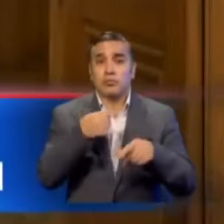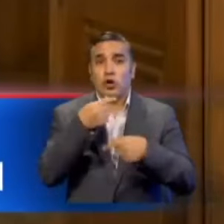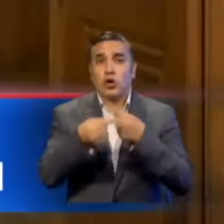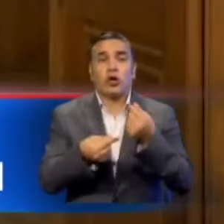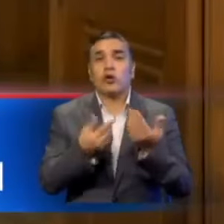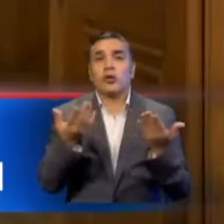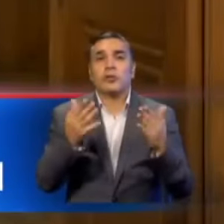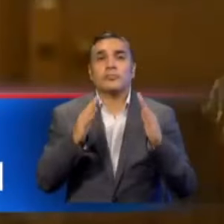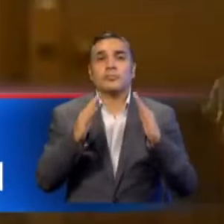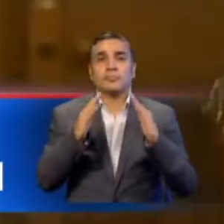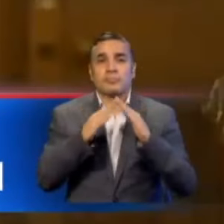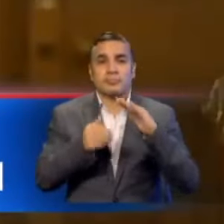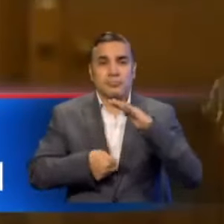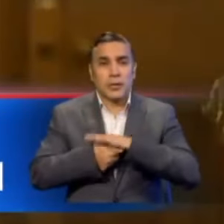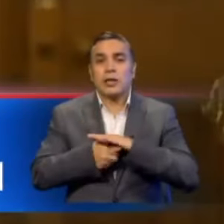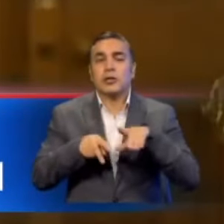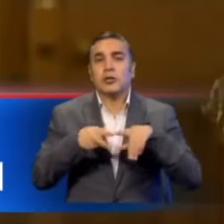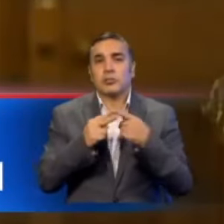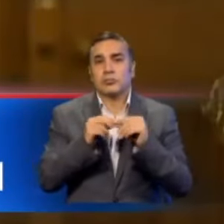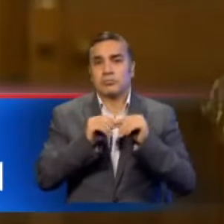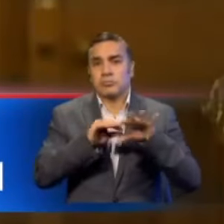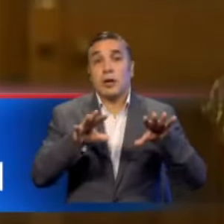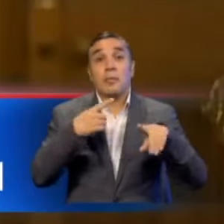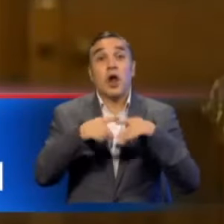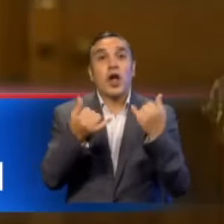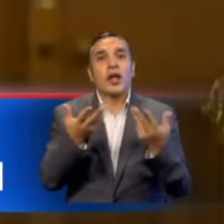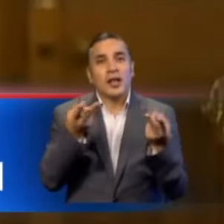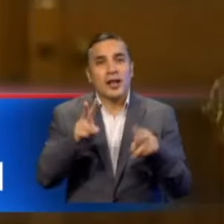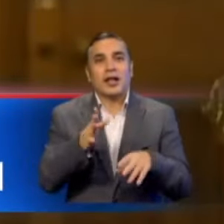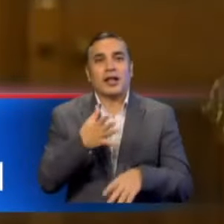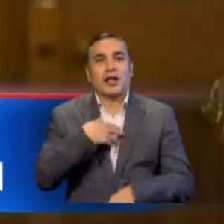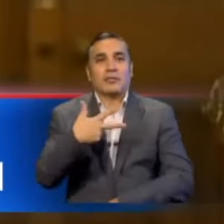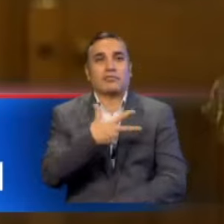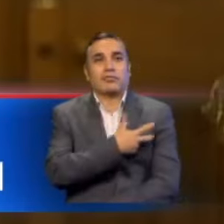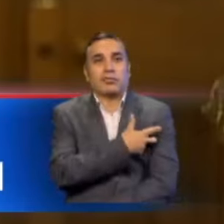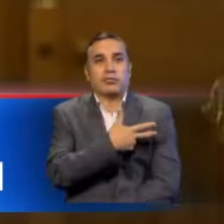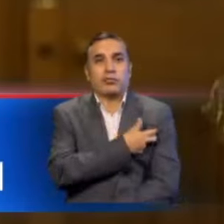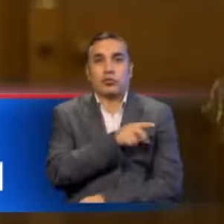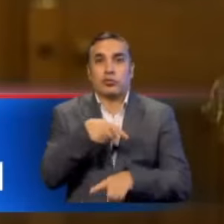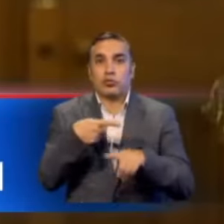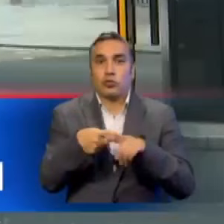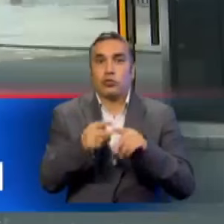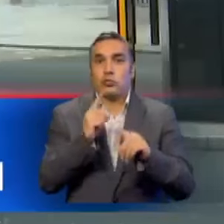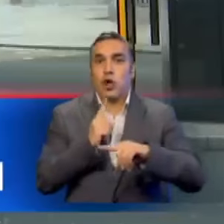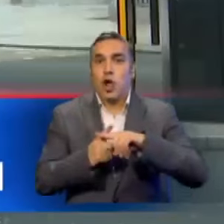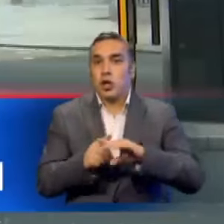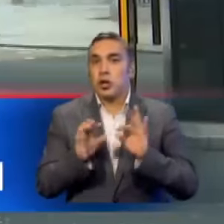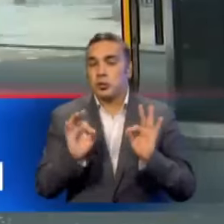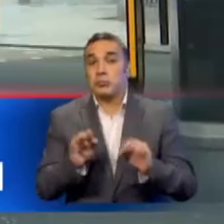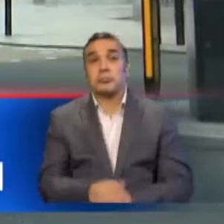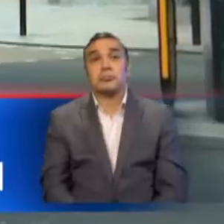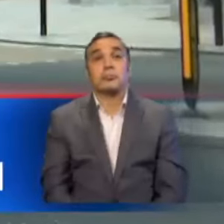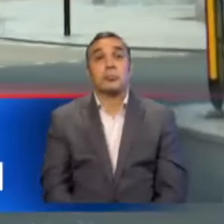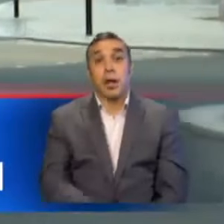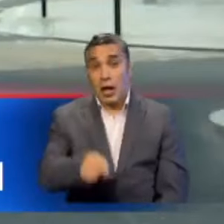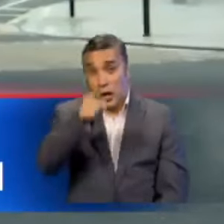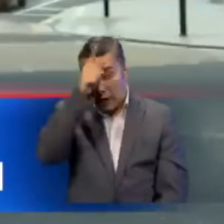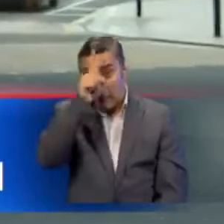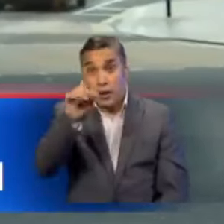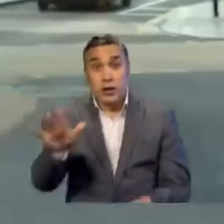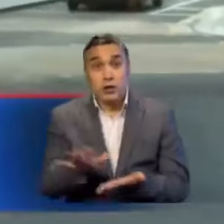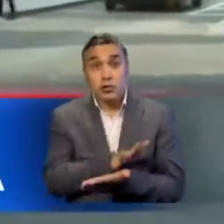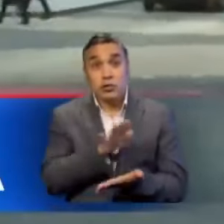tercer confinamiento por su campaña de vacunación y en momentos en que la inmunización causa optimismo. En tanto que en Alemania las